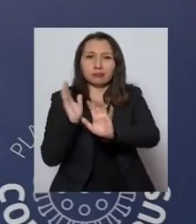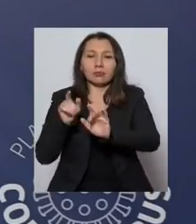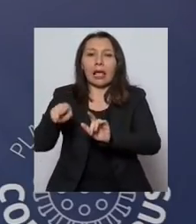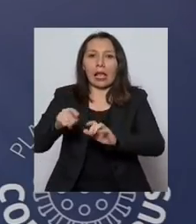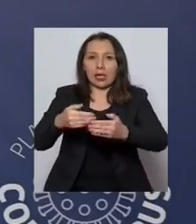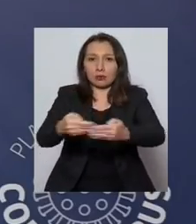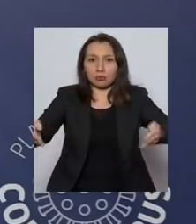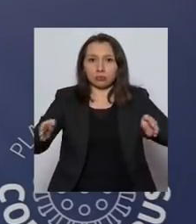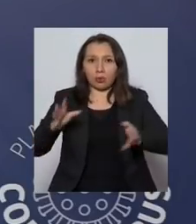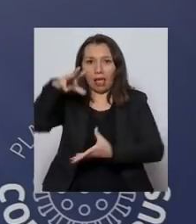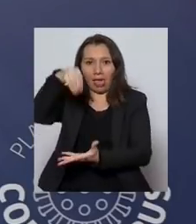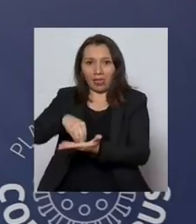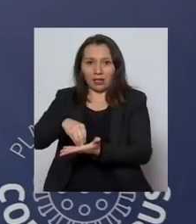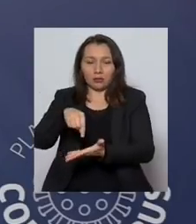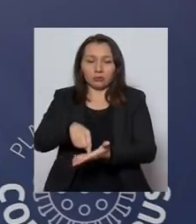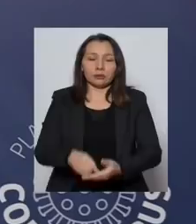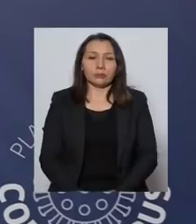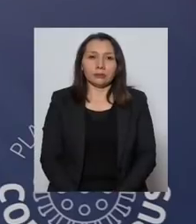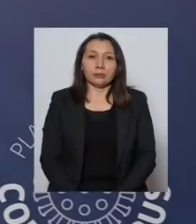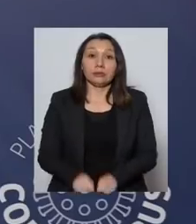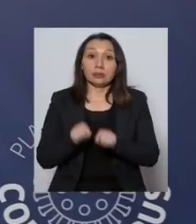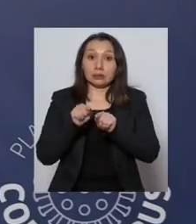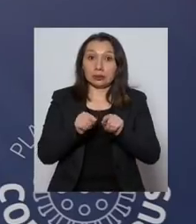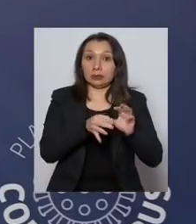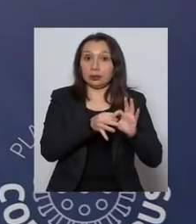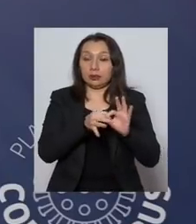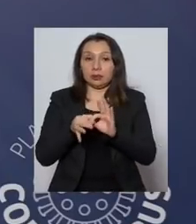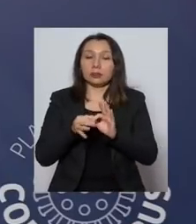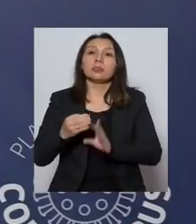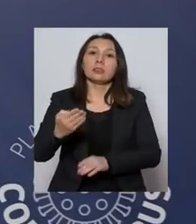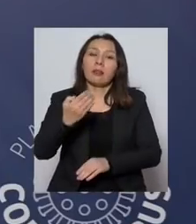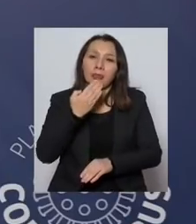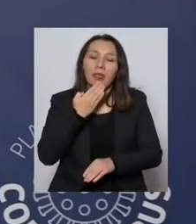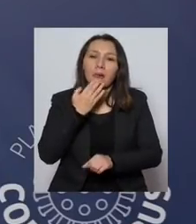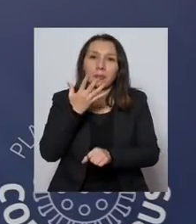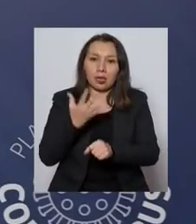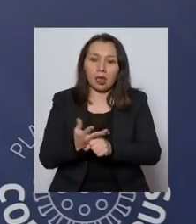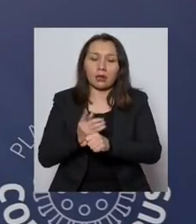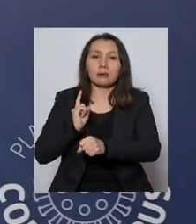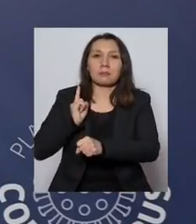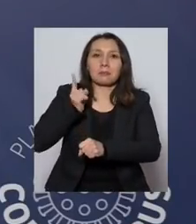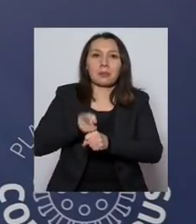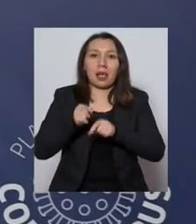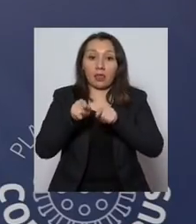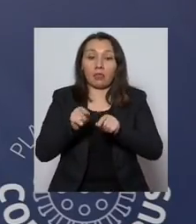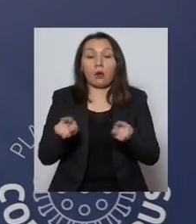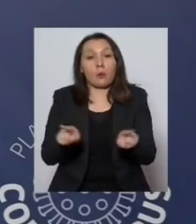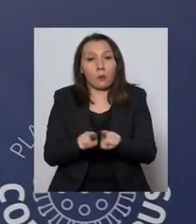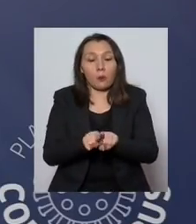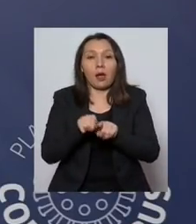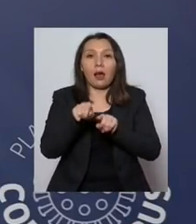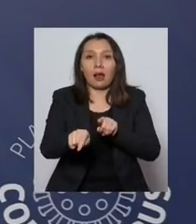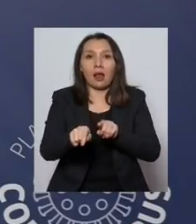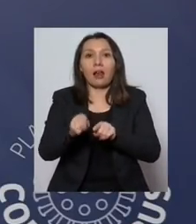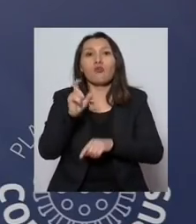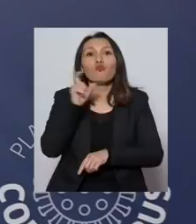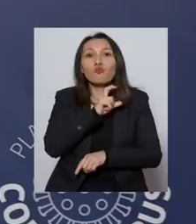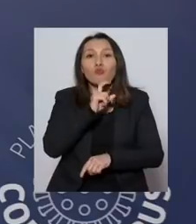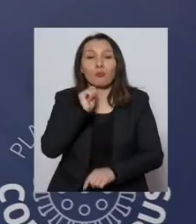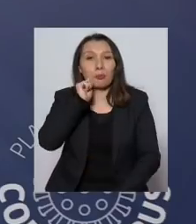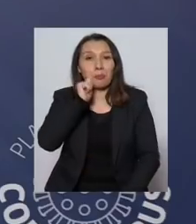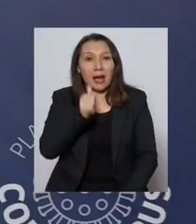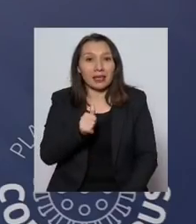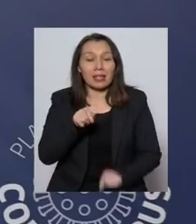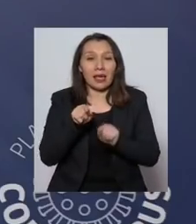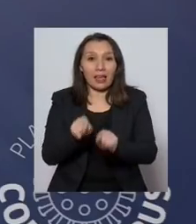cordón sanitario. Y es en este sentido que también se ha establecido, a propósito del feriado de